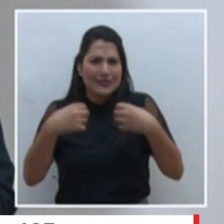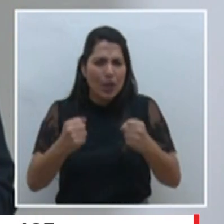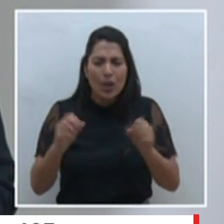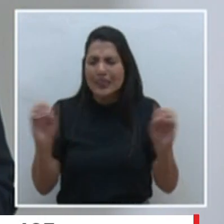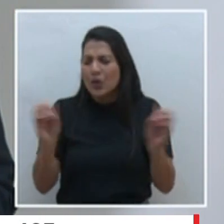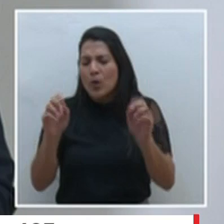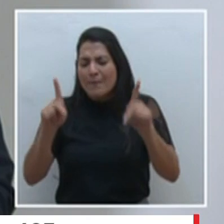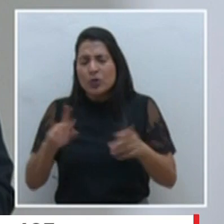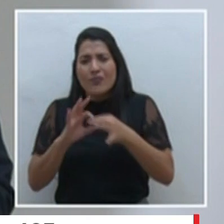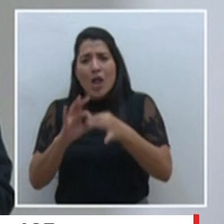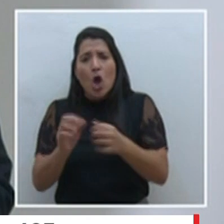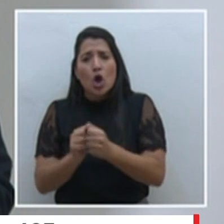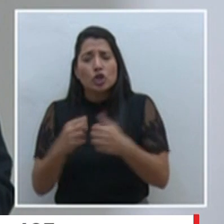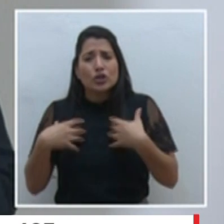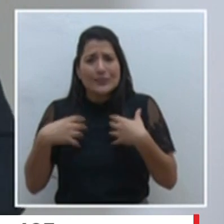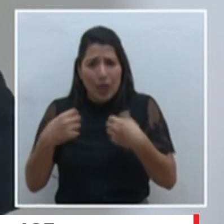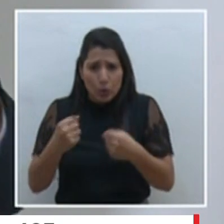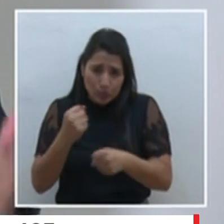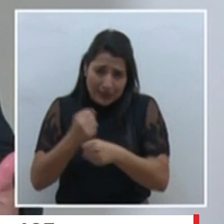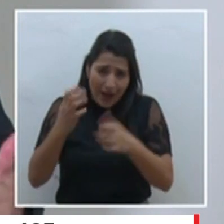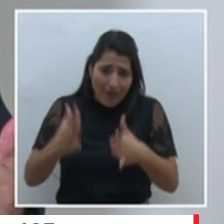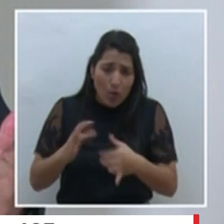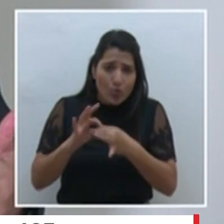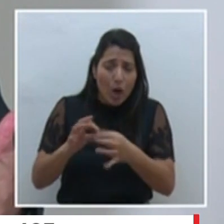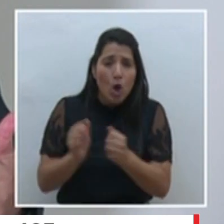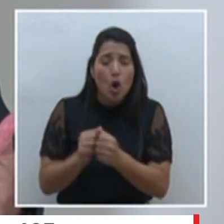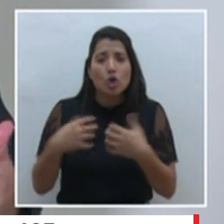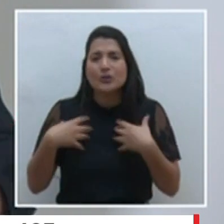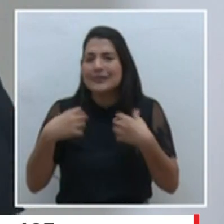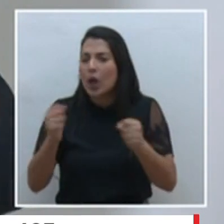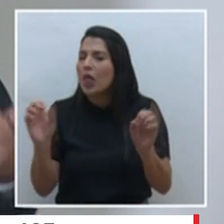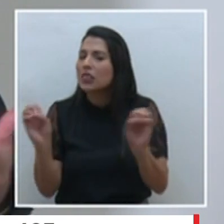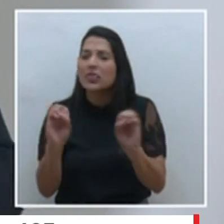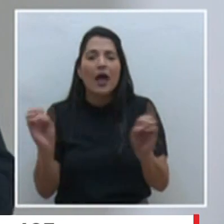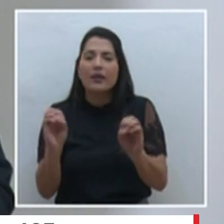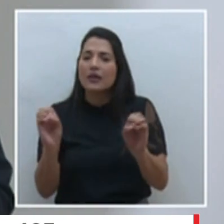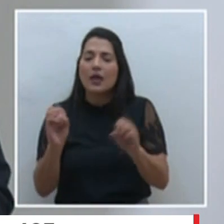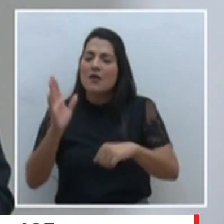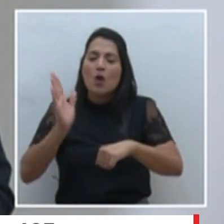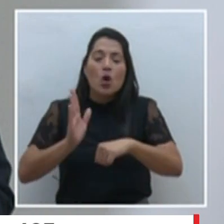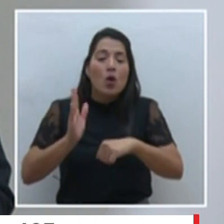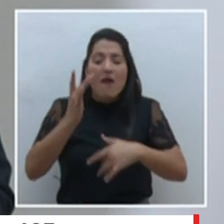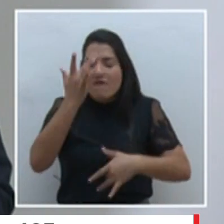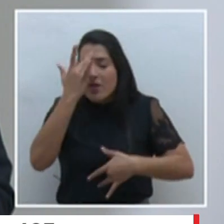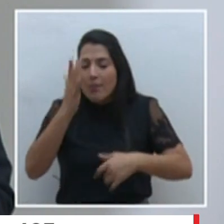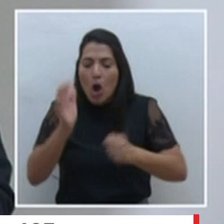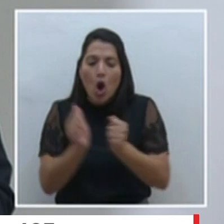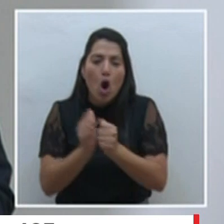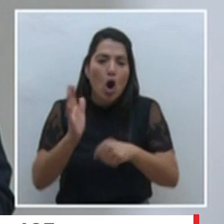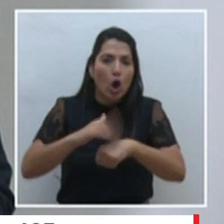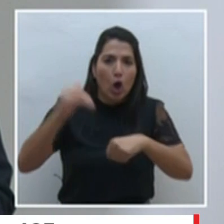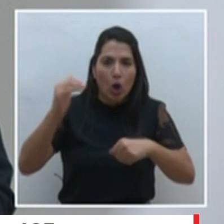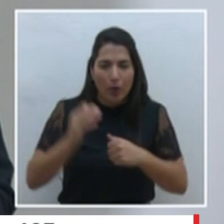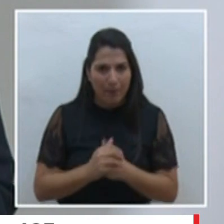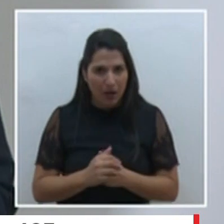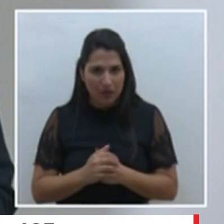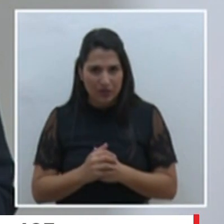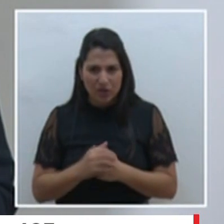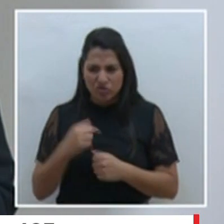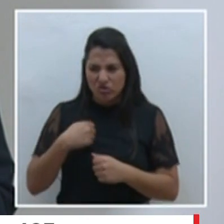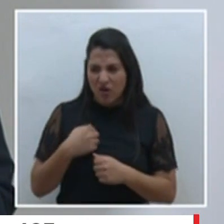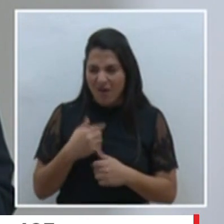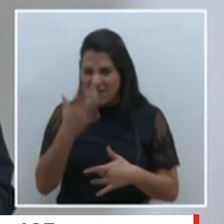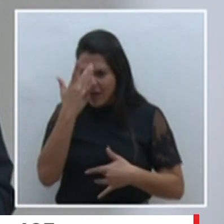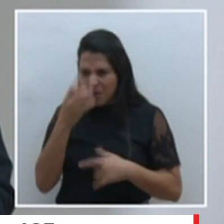batalla va a enfermarse al propio o enfermar a otras personas al propio. Esto es una enfermedad muy